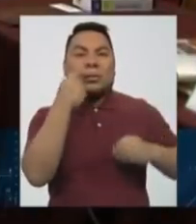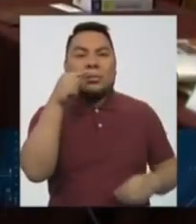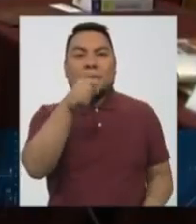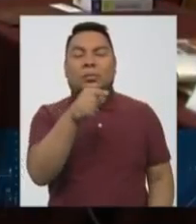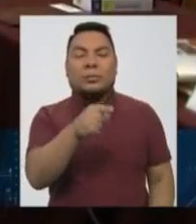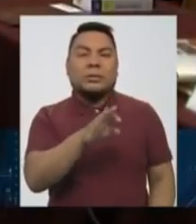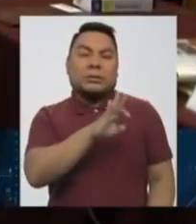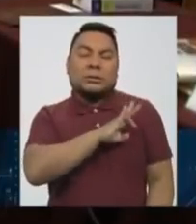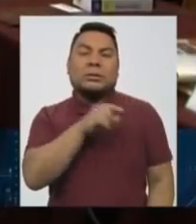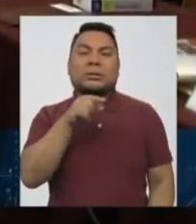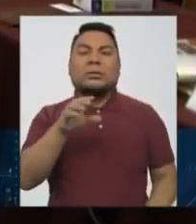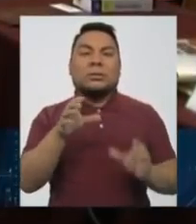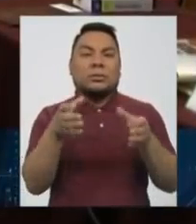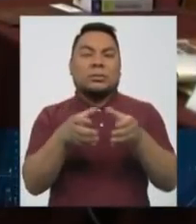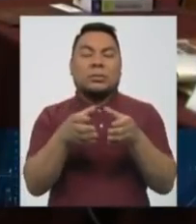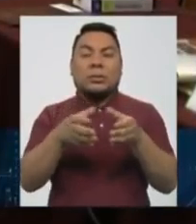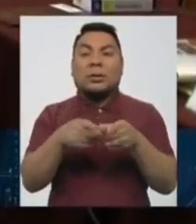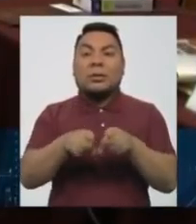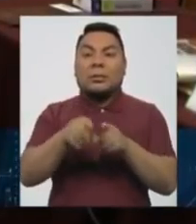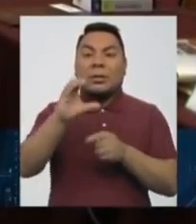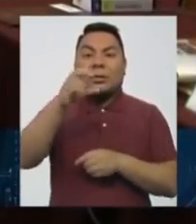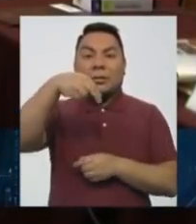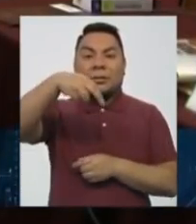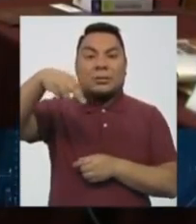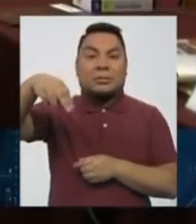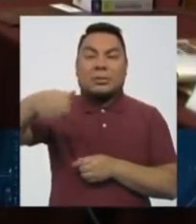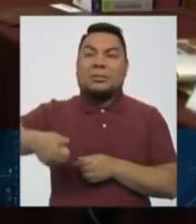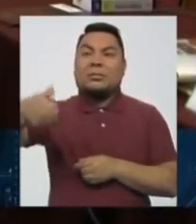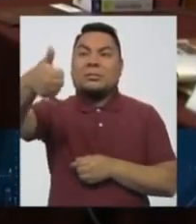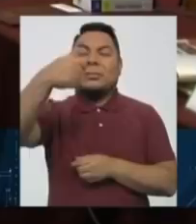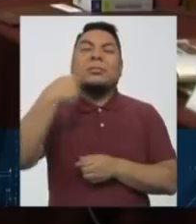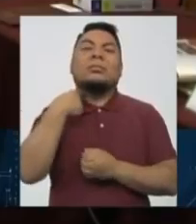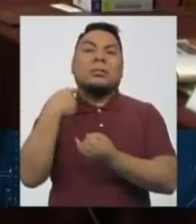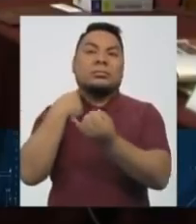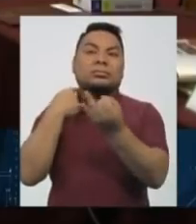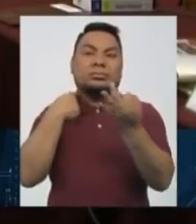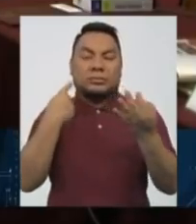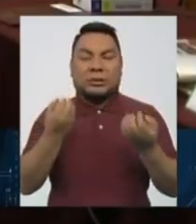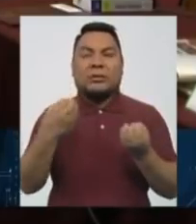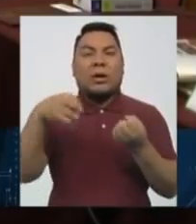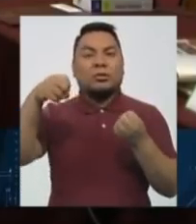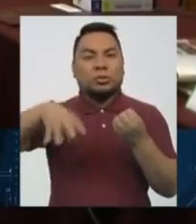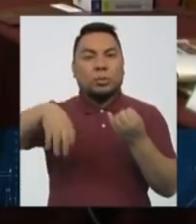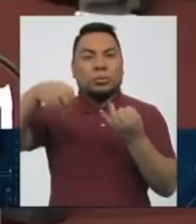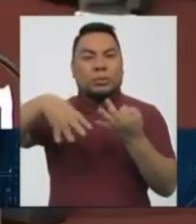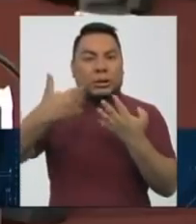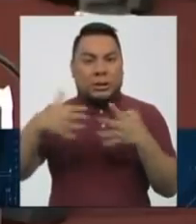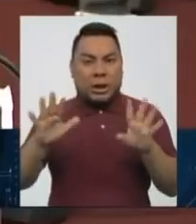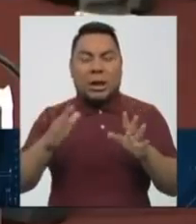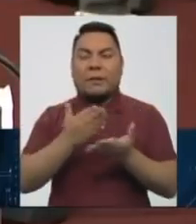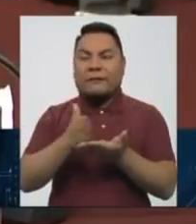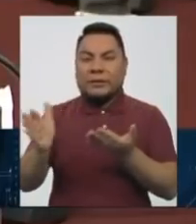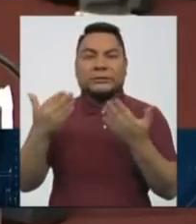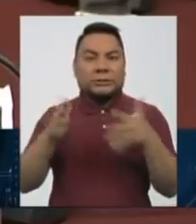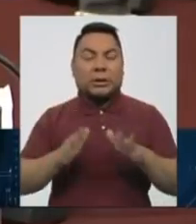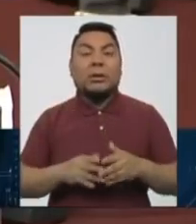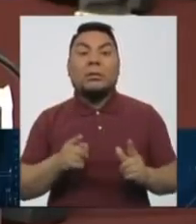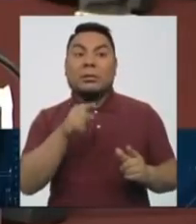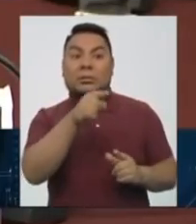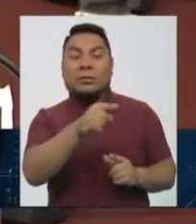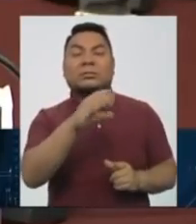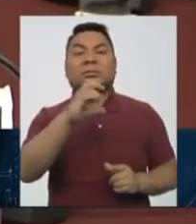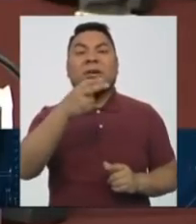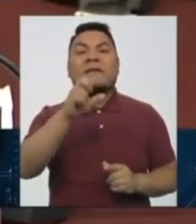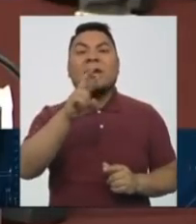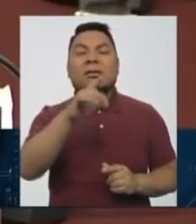al Consejo Nacional de la Magistratura, en el cual se dejaba entender de que él estaría dando algunos favores